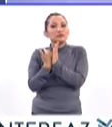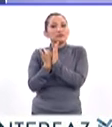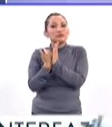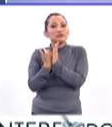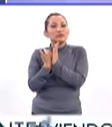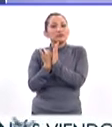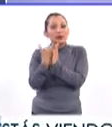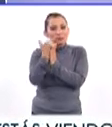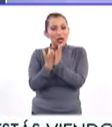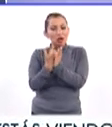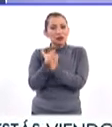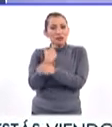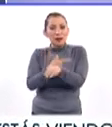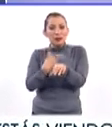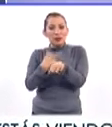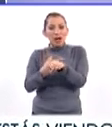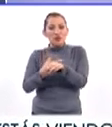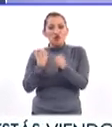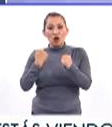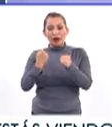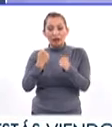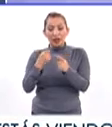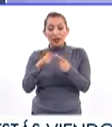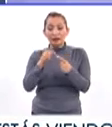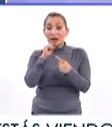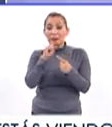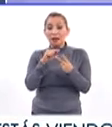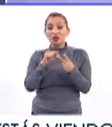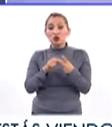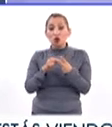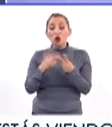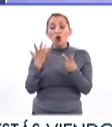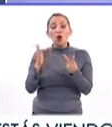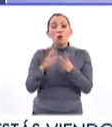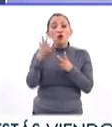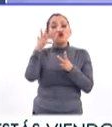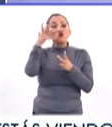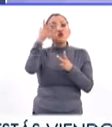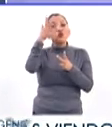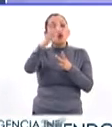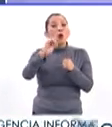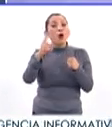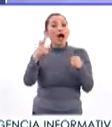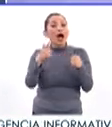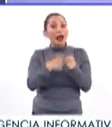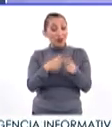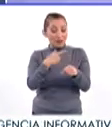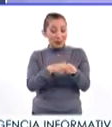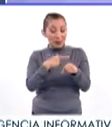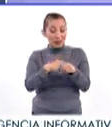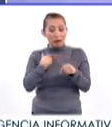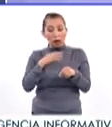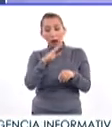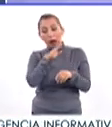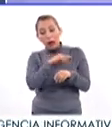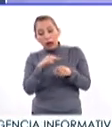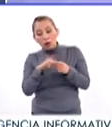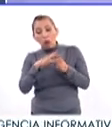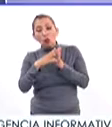se presente una enfermedad, también estoy disminuyendo las consecuencias de la enfermedad.